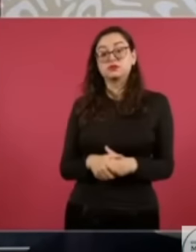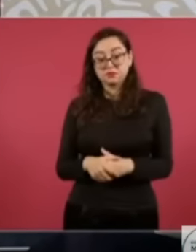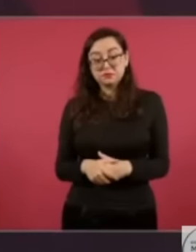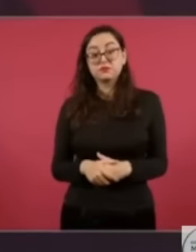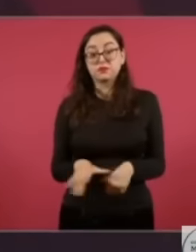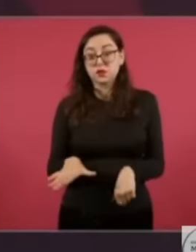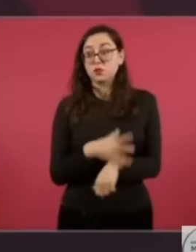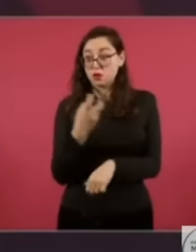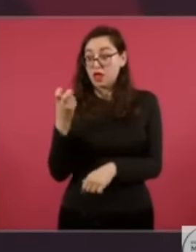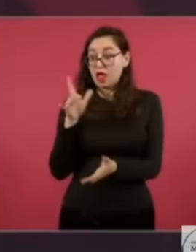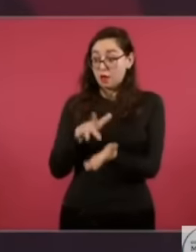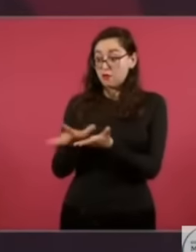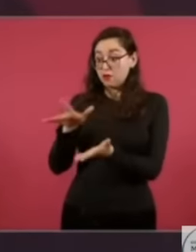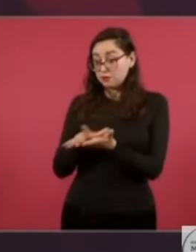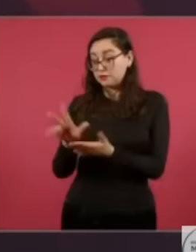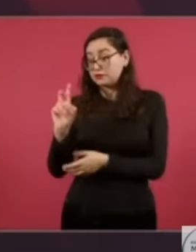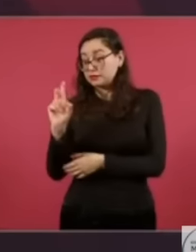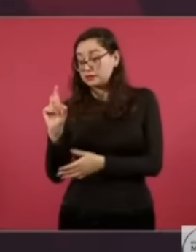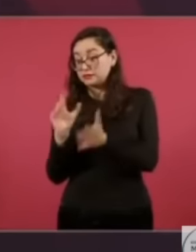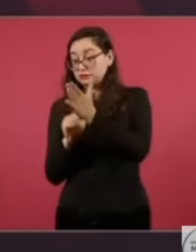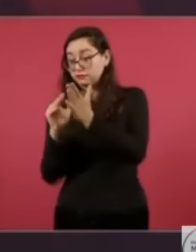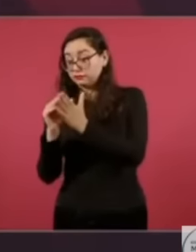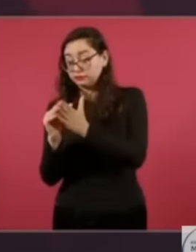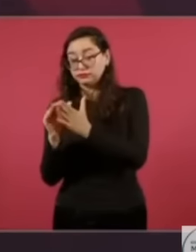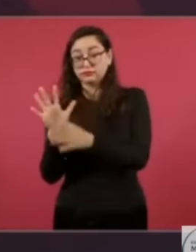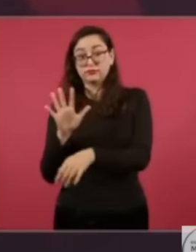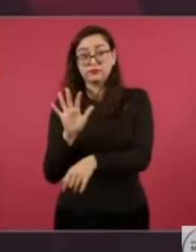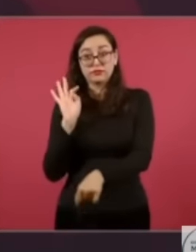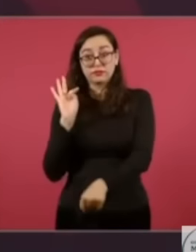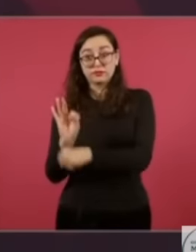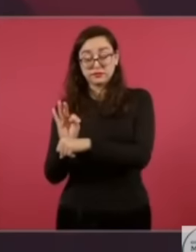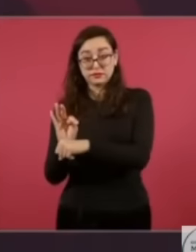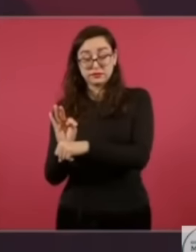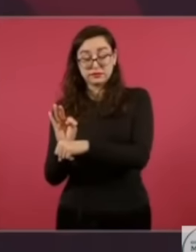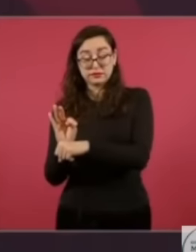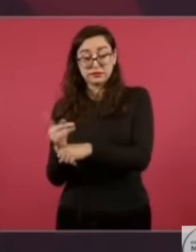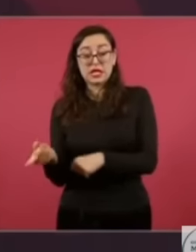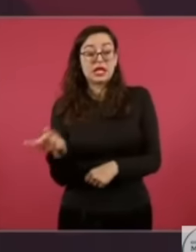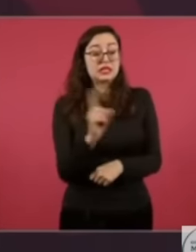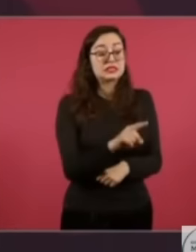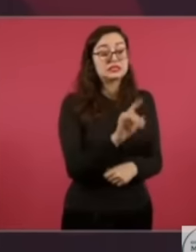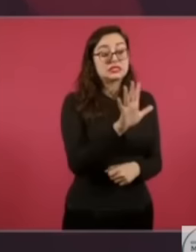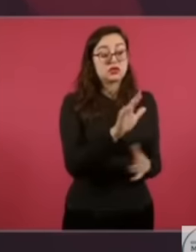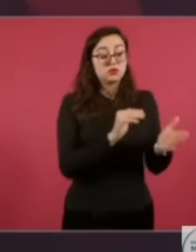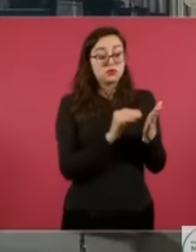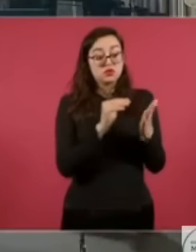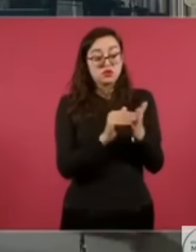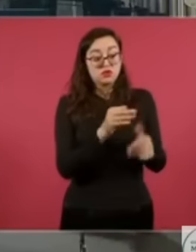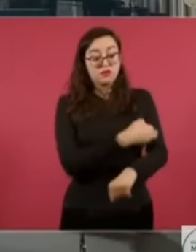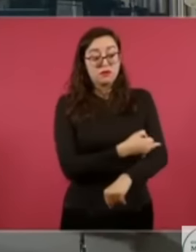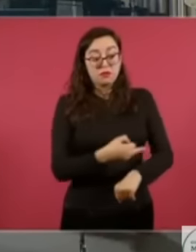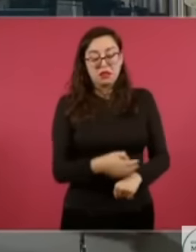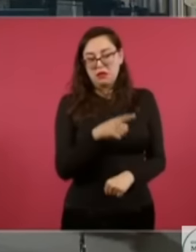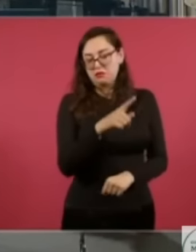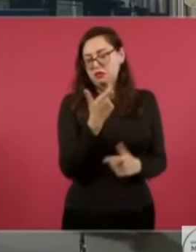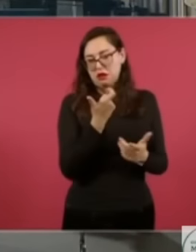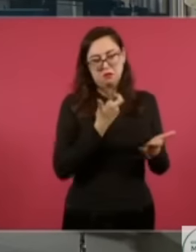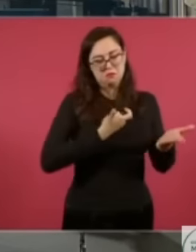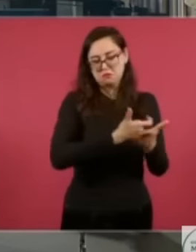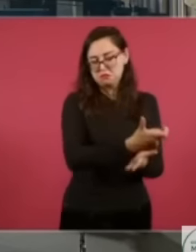millones de familias. Y los 5 que no reciben de manera directa este apoyo también se benefician.